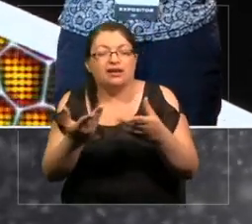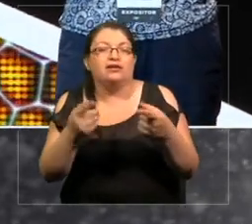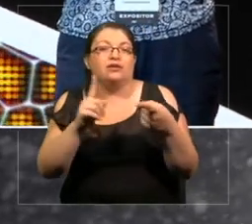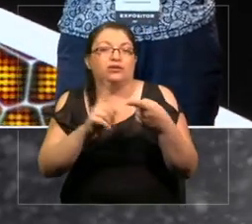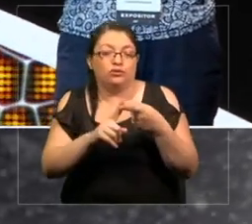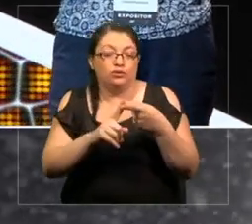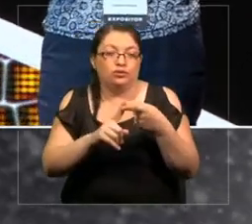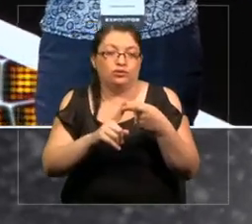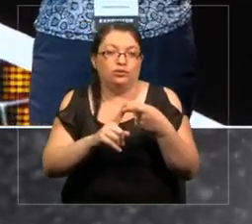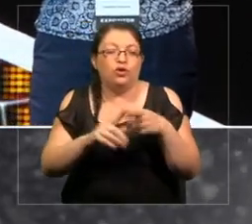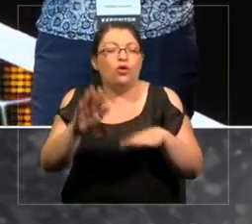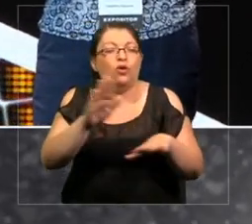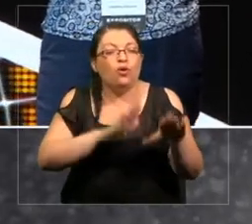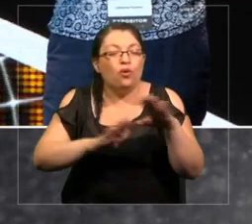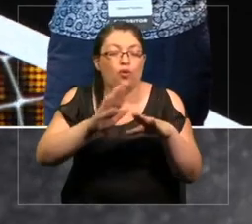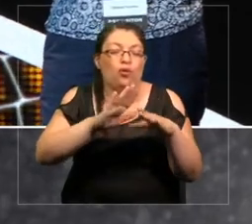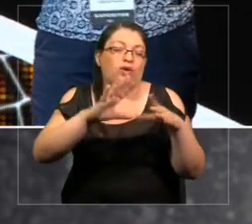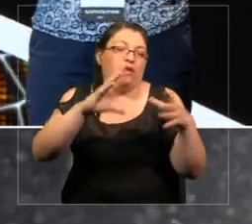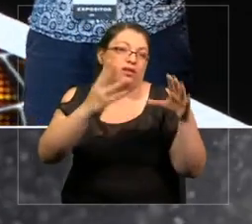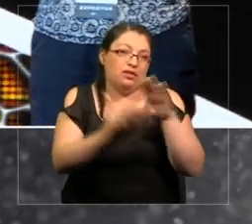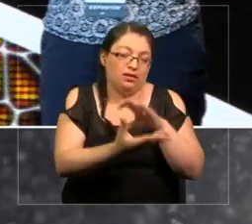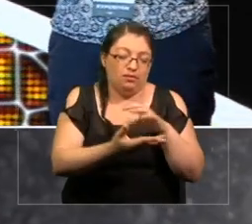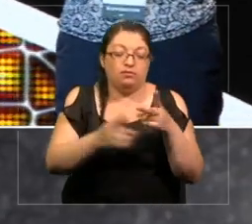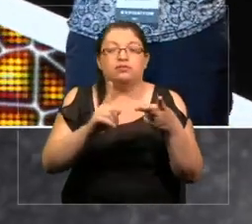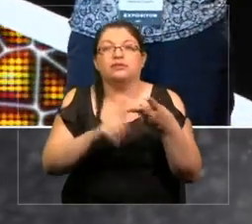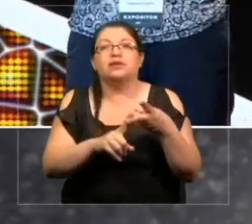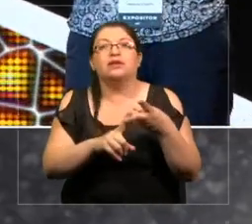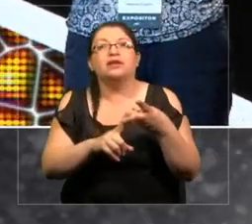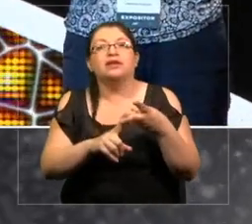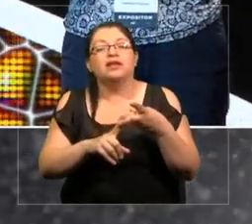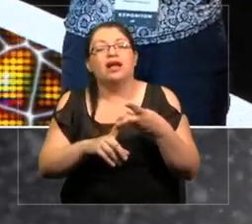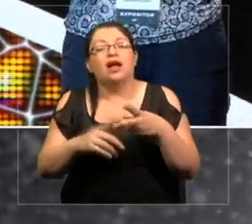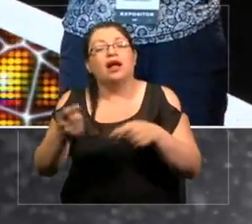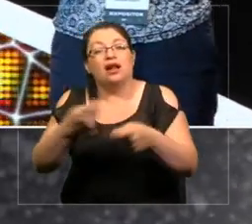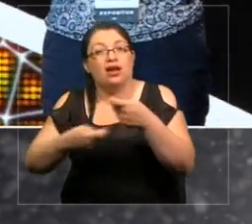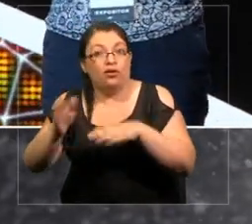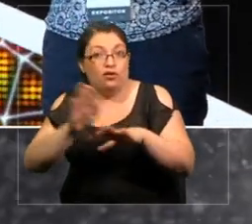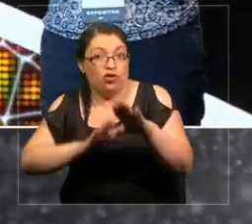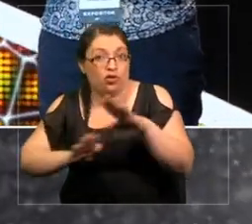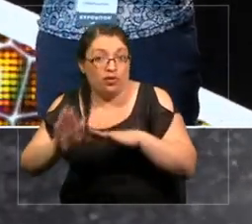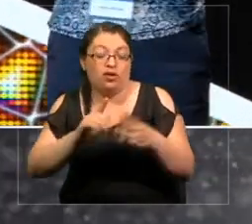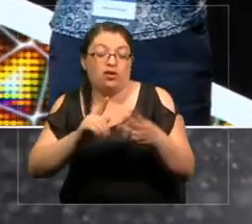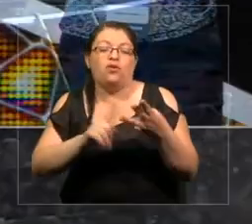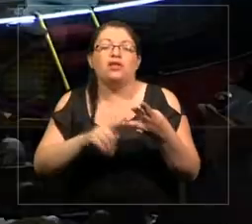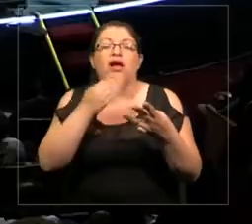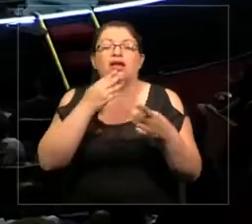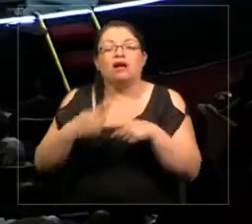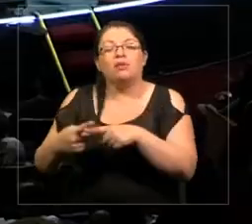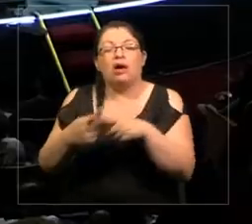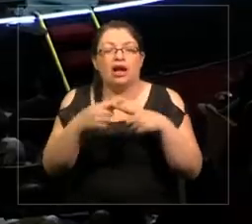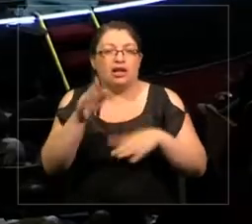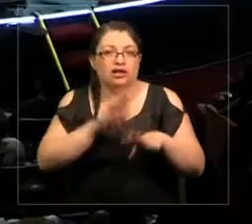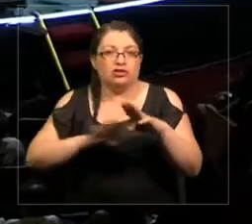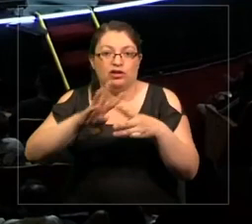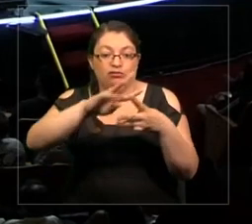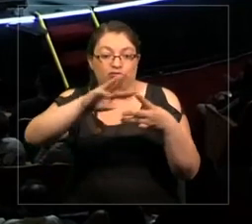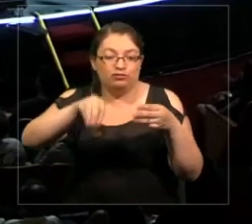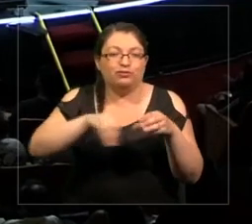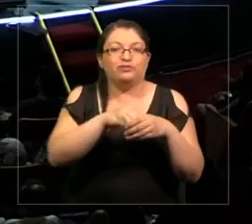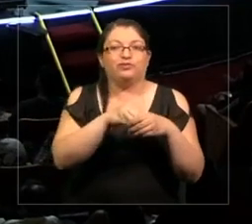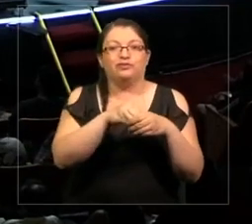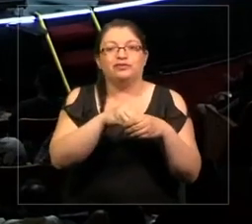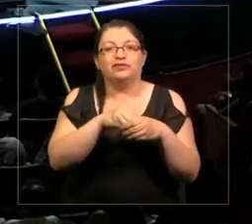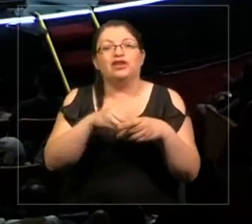cuidar los aspectos ambientales los aspectos económicos y lo social entonces la ciudad